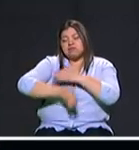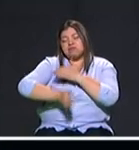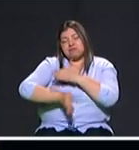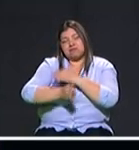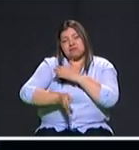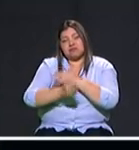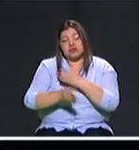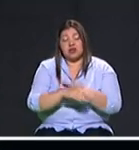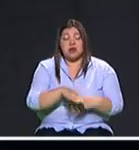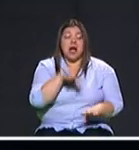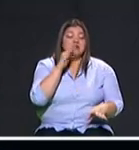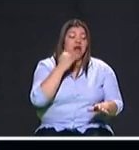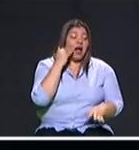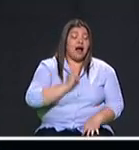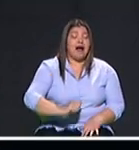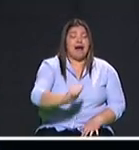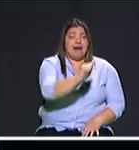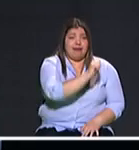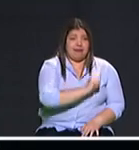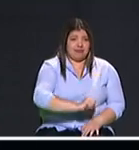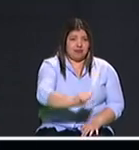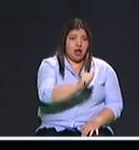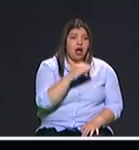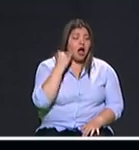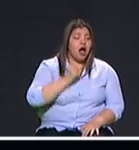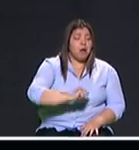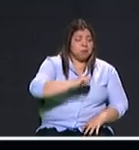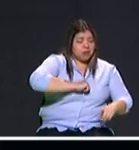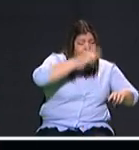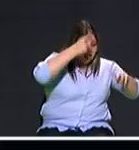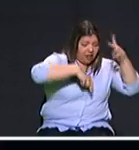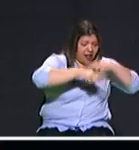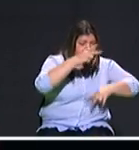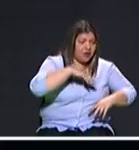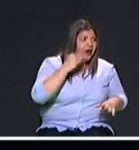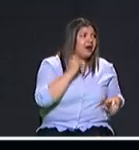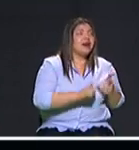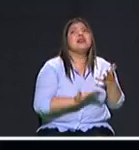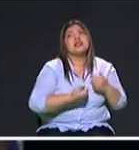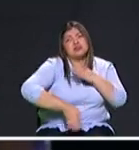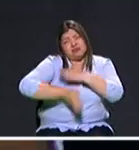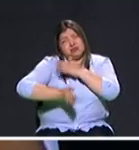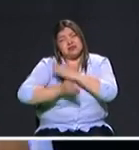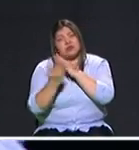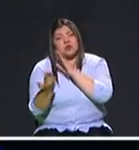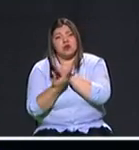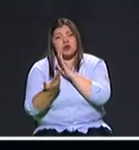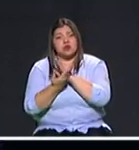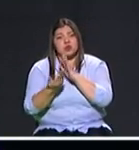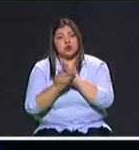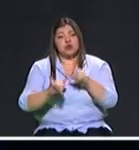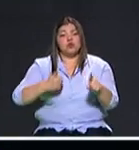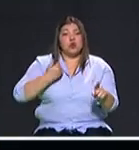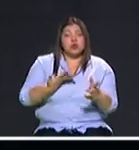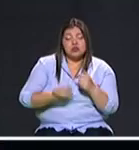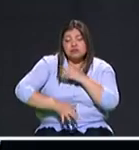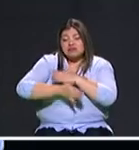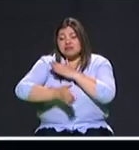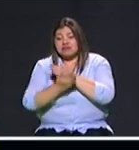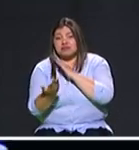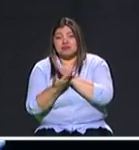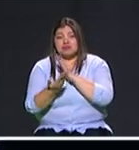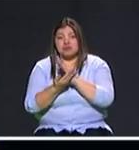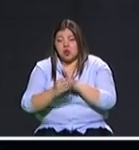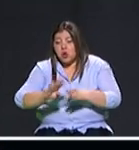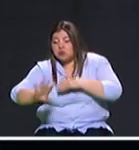a las mujeres que a veces familias jóvenes que tienen oportunidades y que quieren estudiar y esto lo cuento lo complementó con un programa